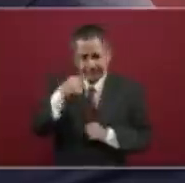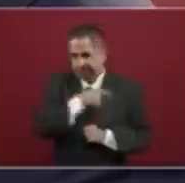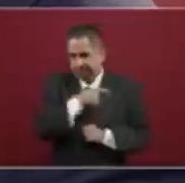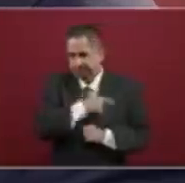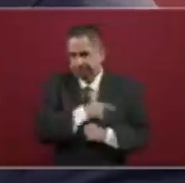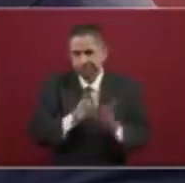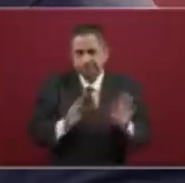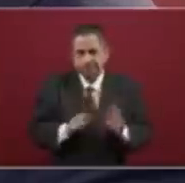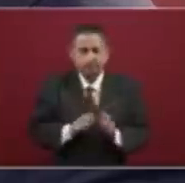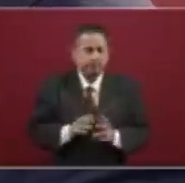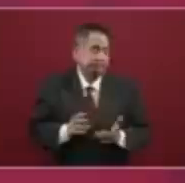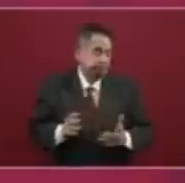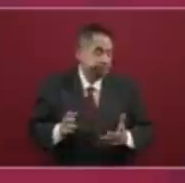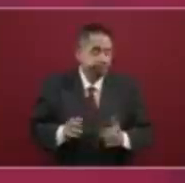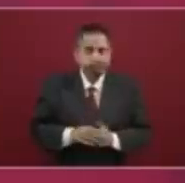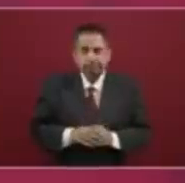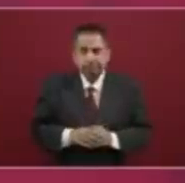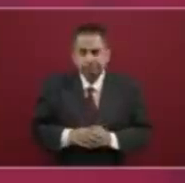nada más que